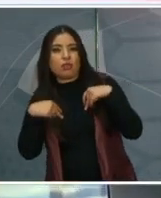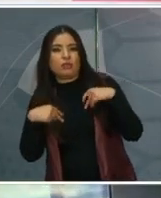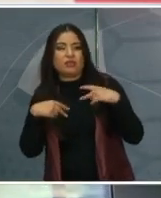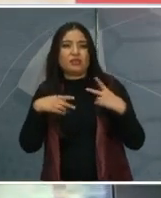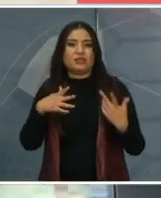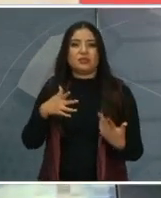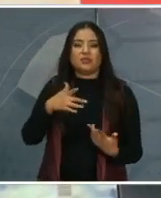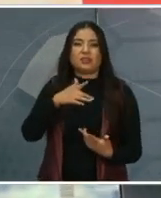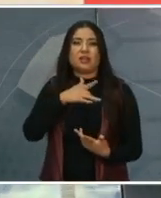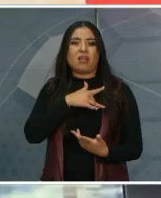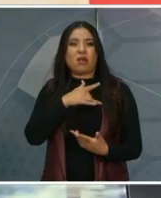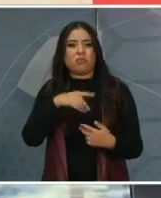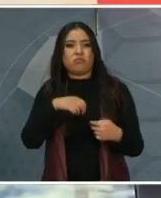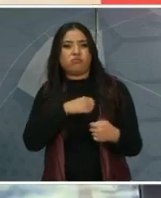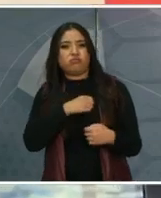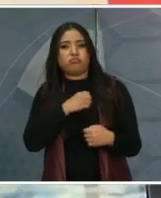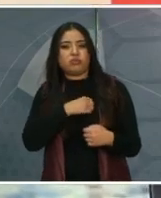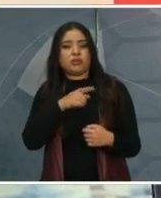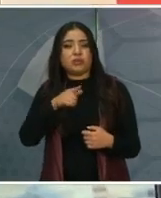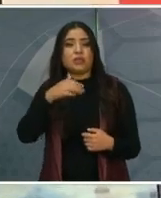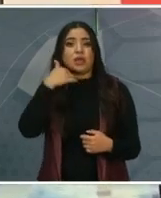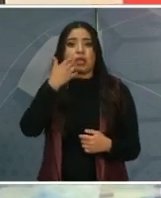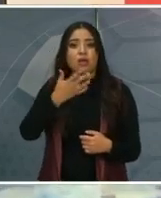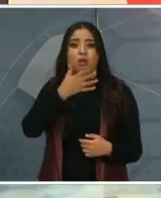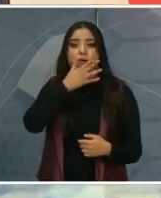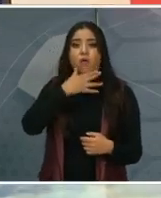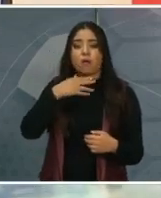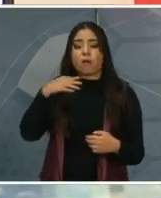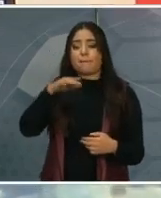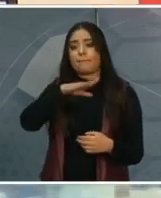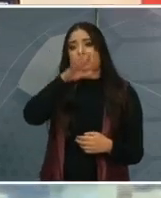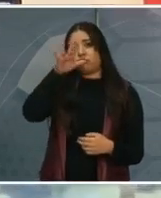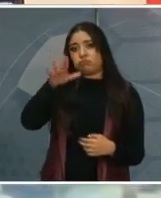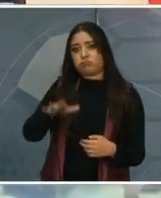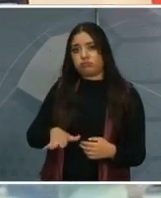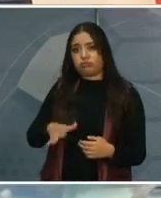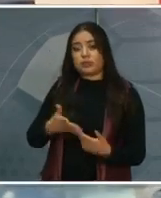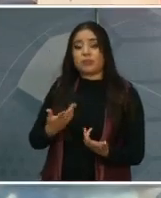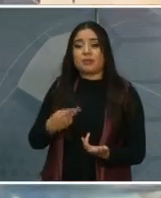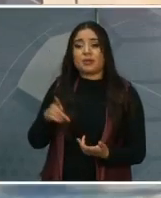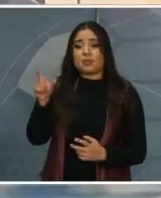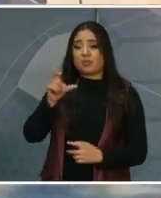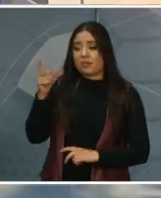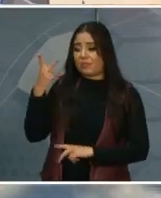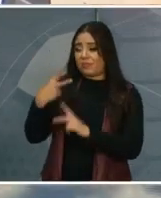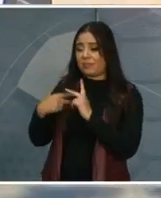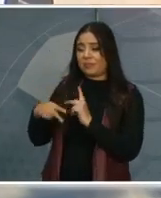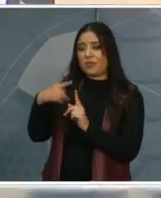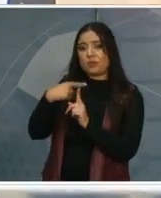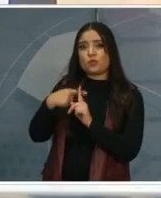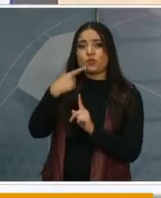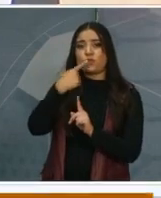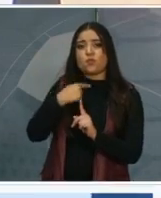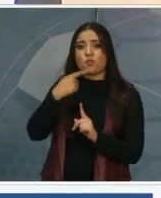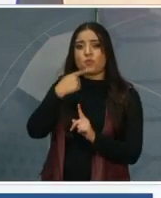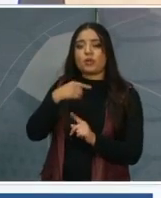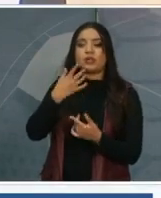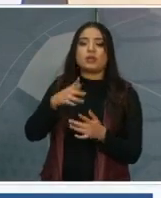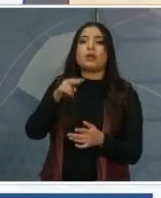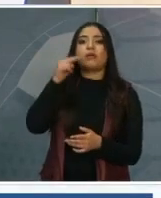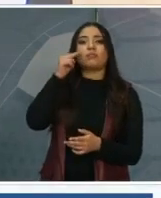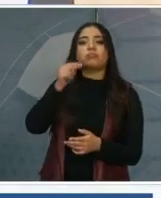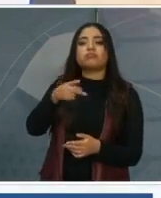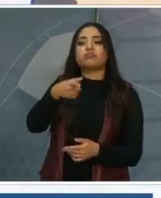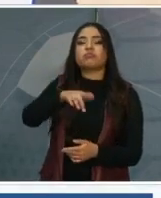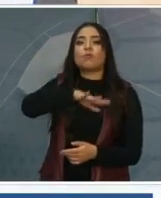a ver, que se ha querido quitar la vida. Al llegar los paramédicos, lamentablemente ya lo encontraron sin signos vitales. De acuerdo a la información que se